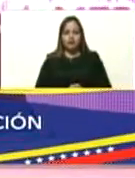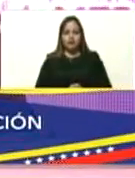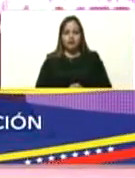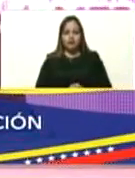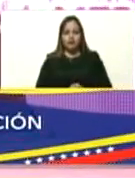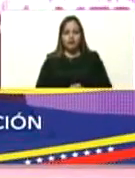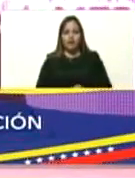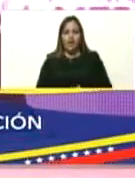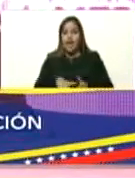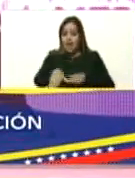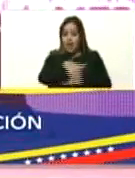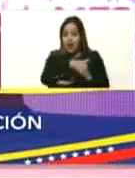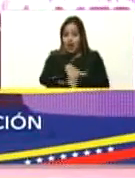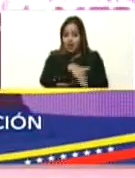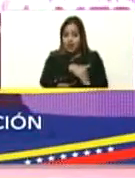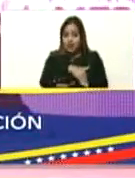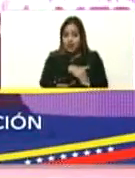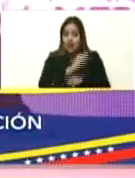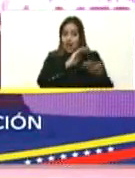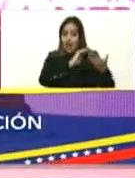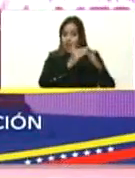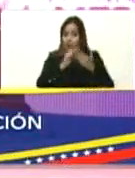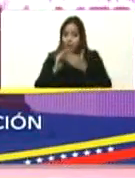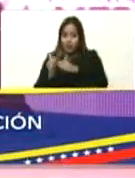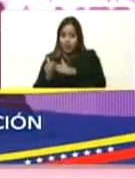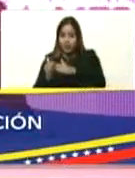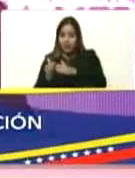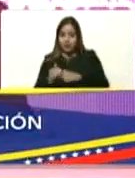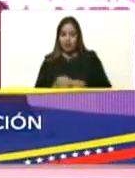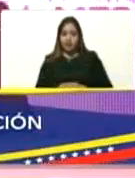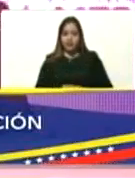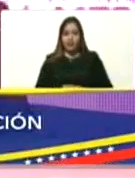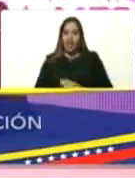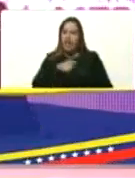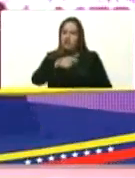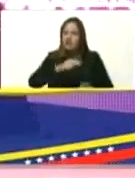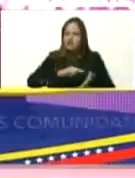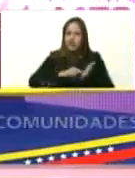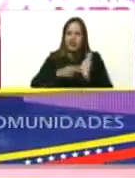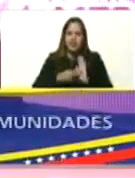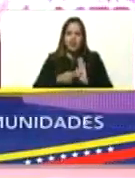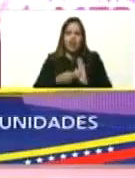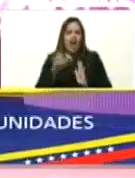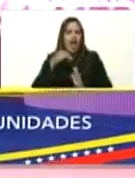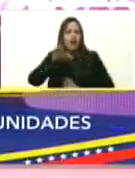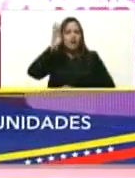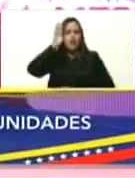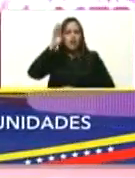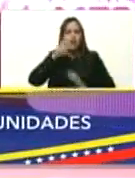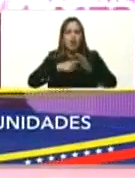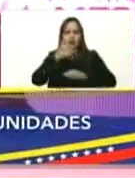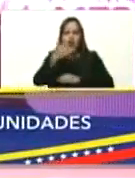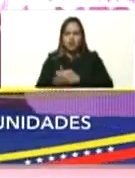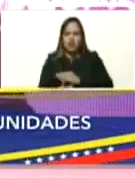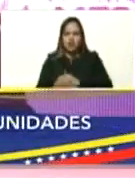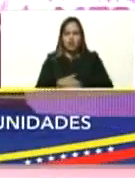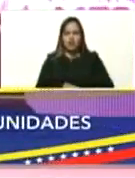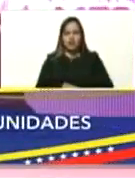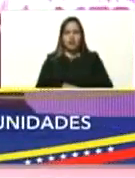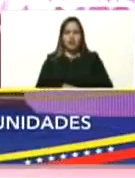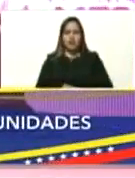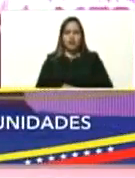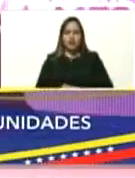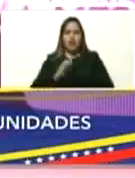en la calle, en la comunidad. Quiere decir que tiene un gran futuro el proyecto de